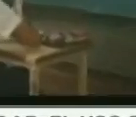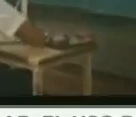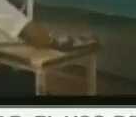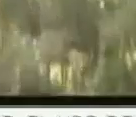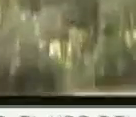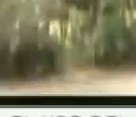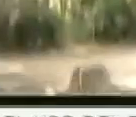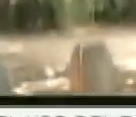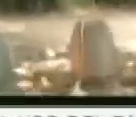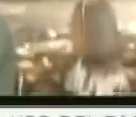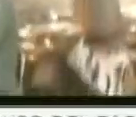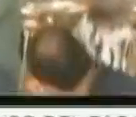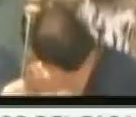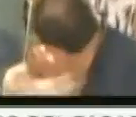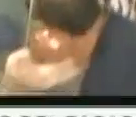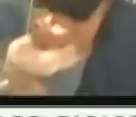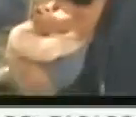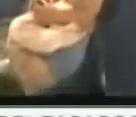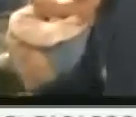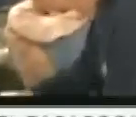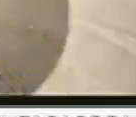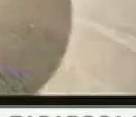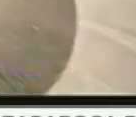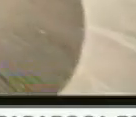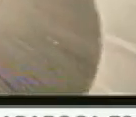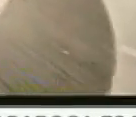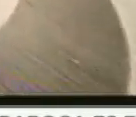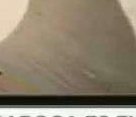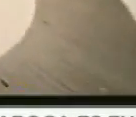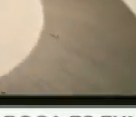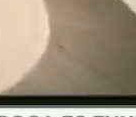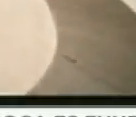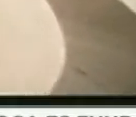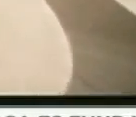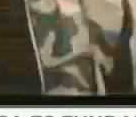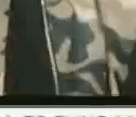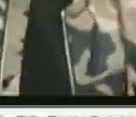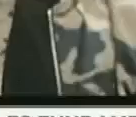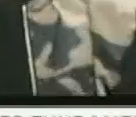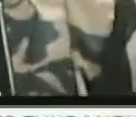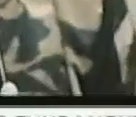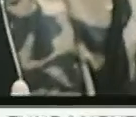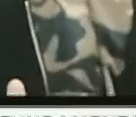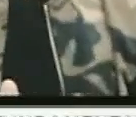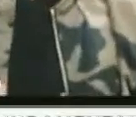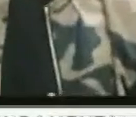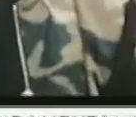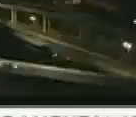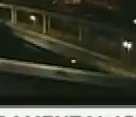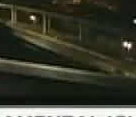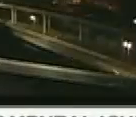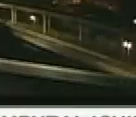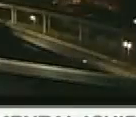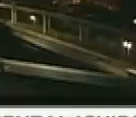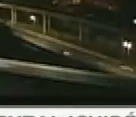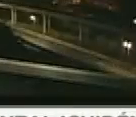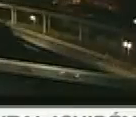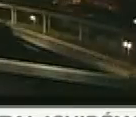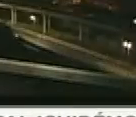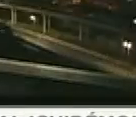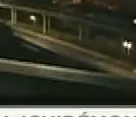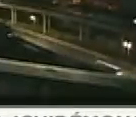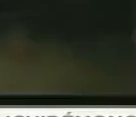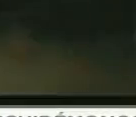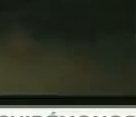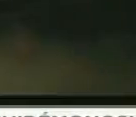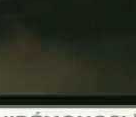Ajá. Tan fresca como una mañana, como el rocío de madrugada. Así